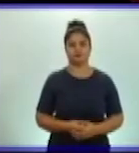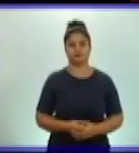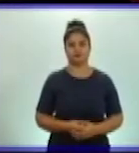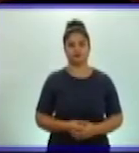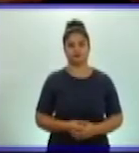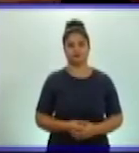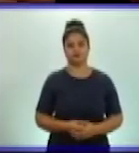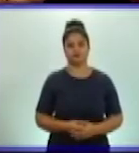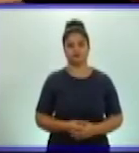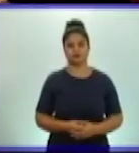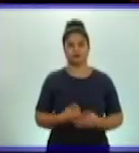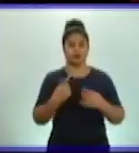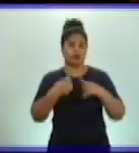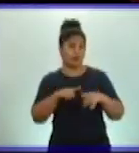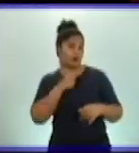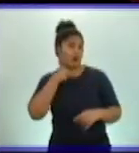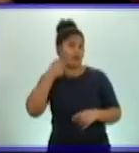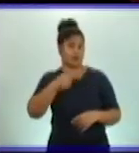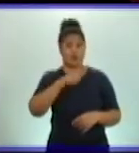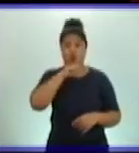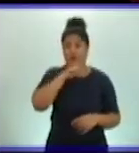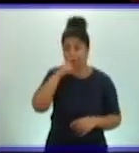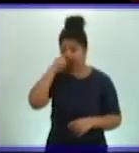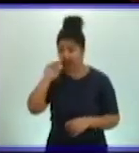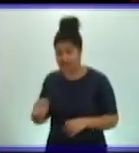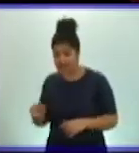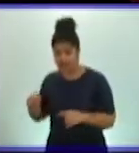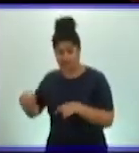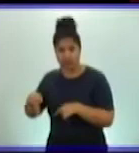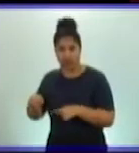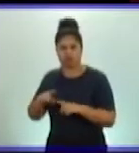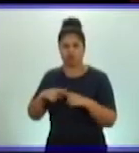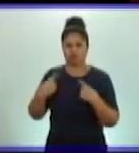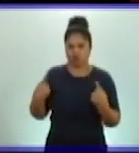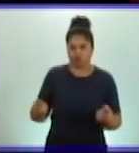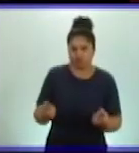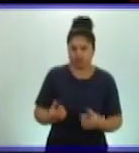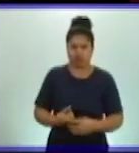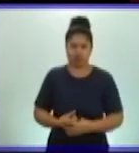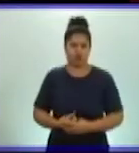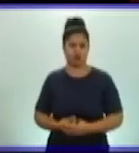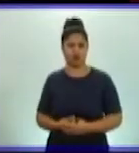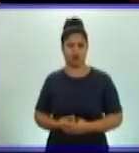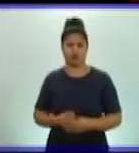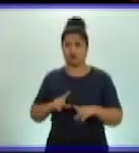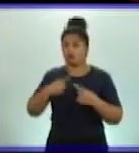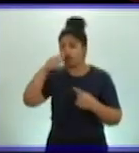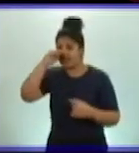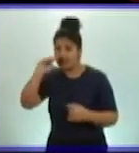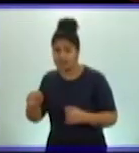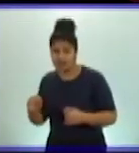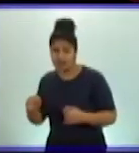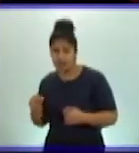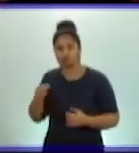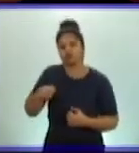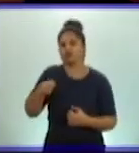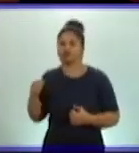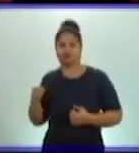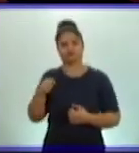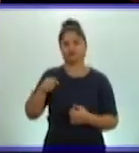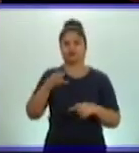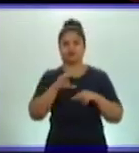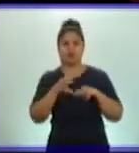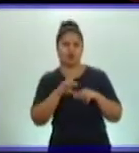madre. Pero si la madre además sabe que en el bosque hay lobos, ¿cómo se le puede ocurrir? Entonces, estamos viendo que esto es